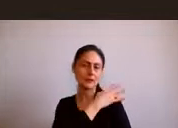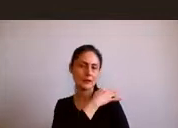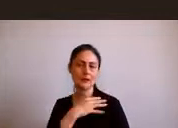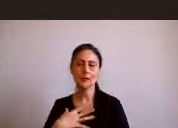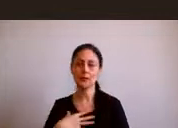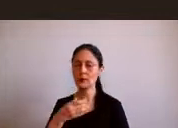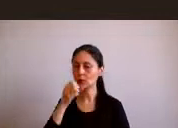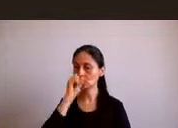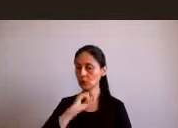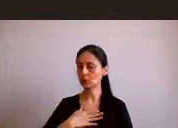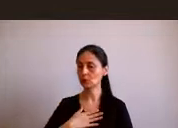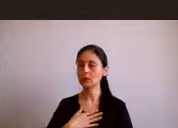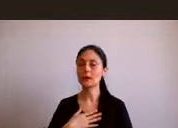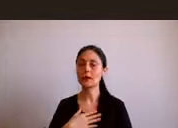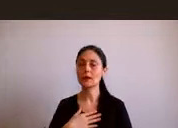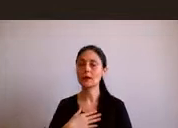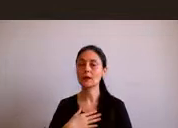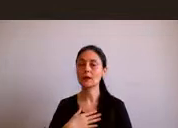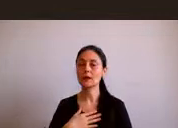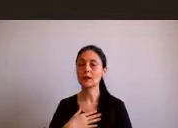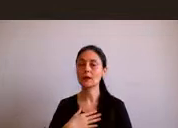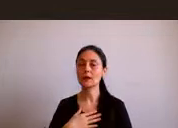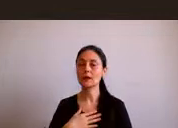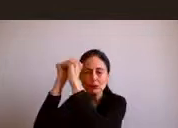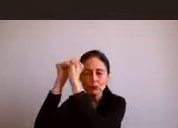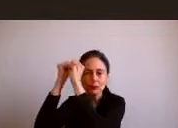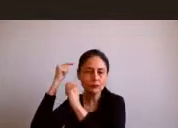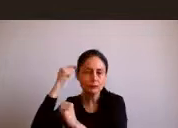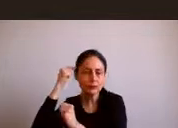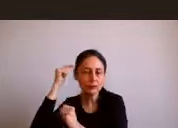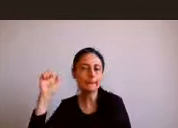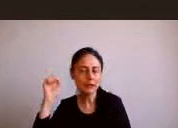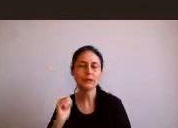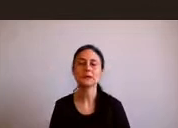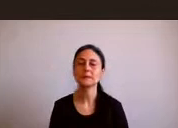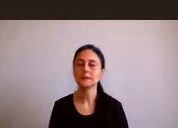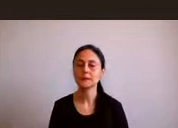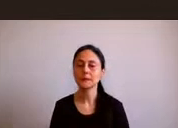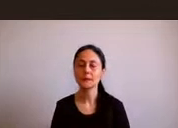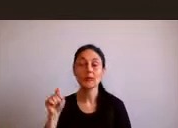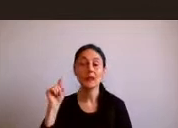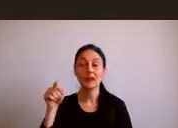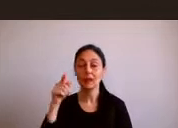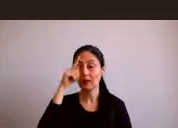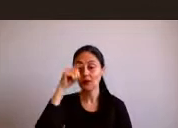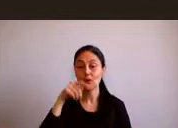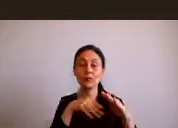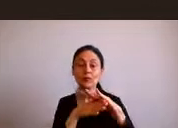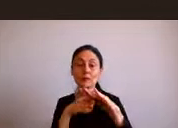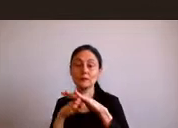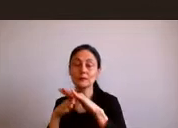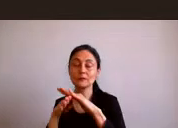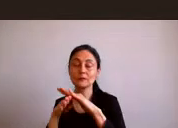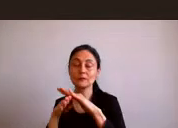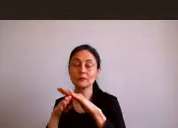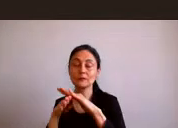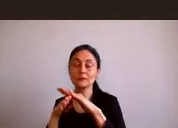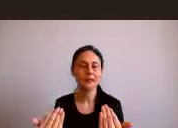algunos casos a nivel neurológico. ¿Ya? Estos pacientes además requieren de un monitoreo, intervenciones invasivas,